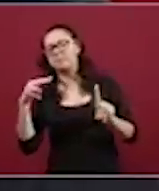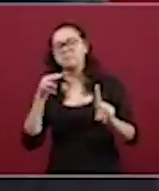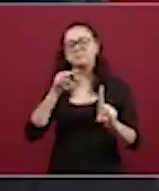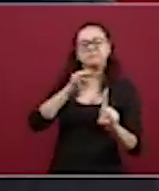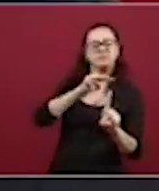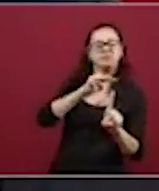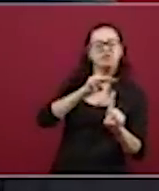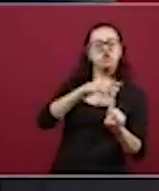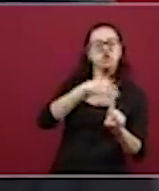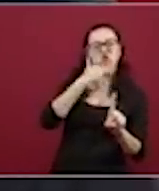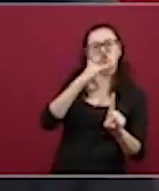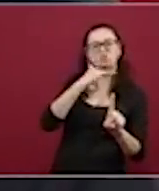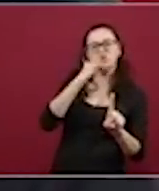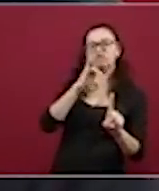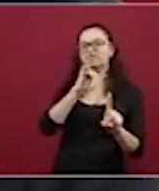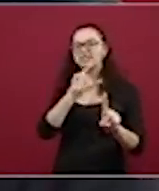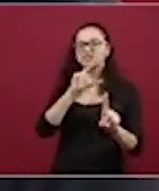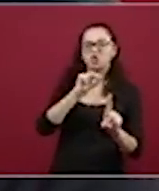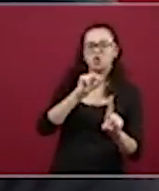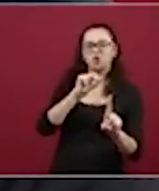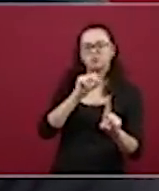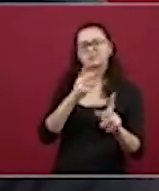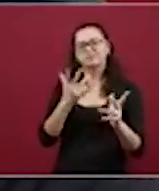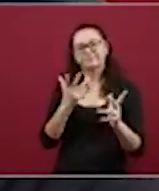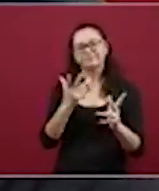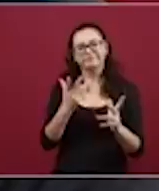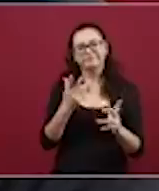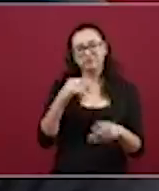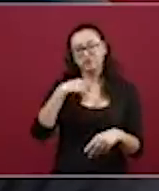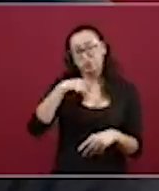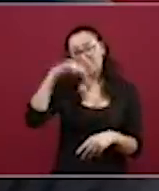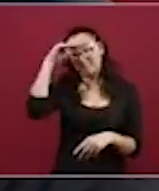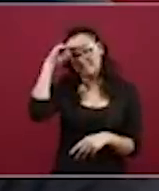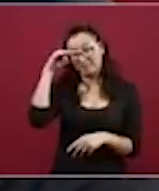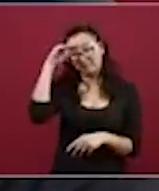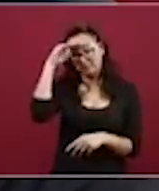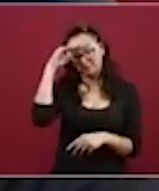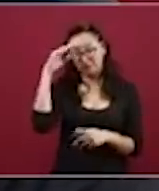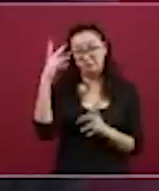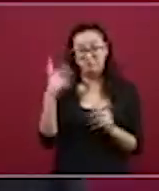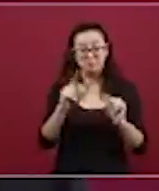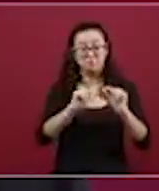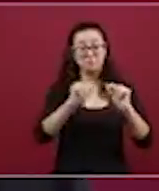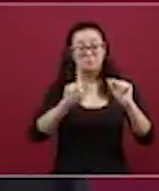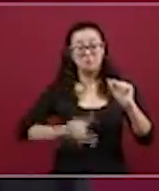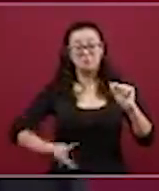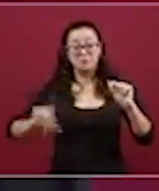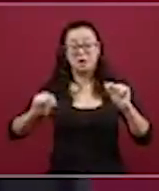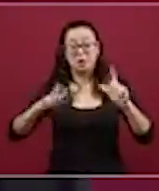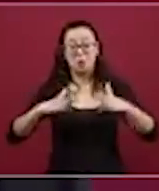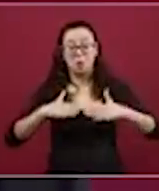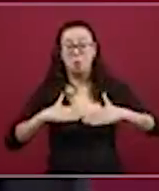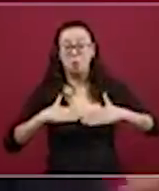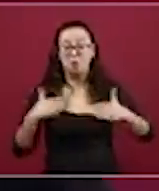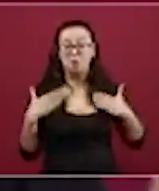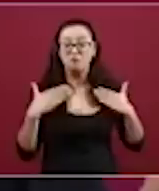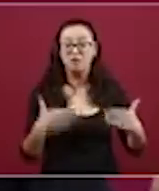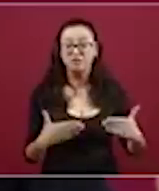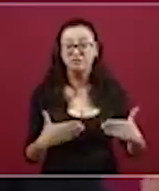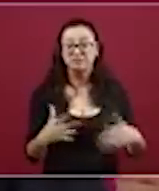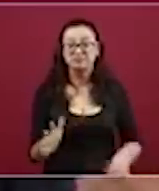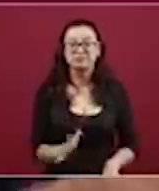Yo atribuyo mucho la confianza a México